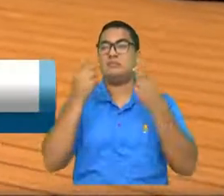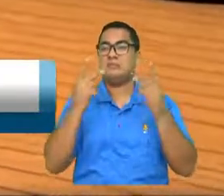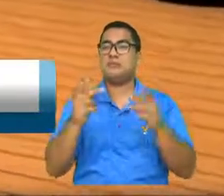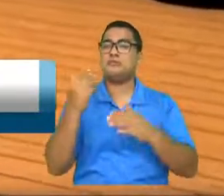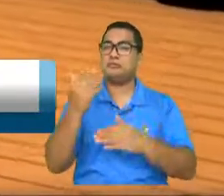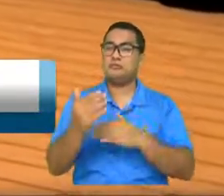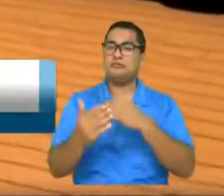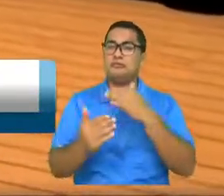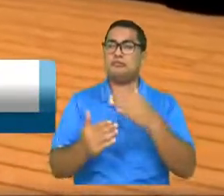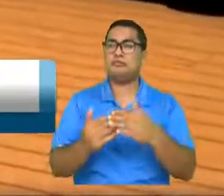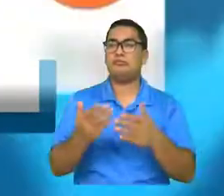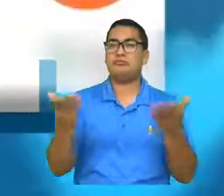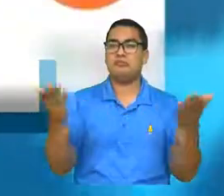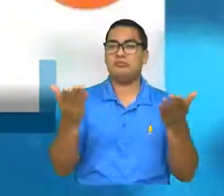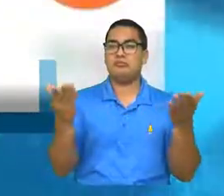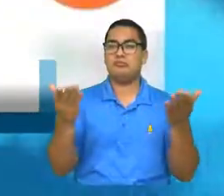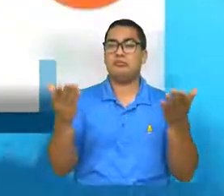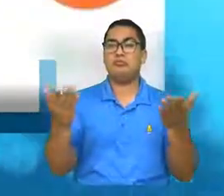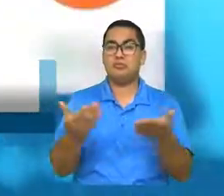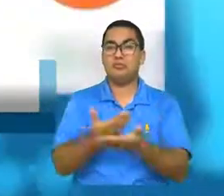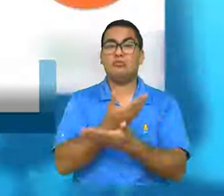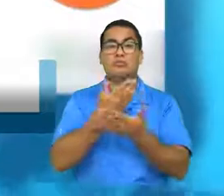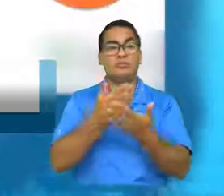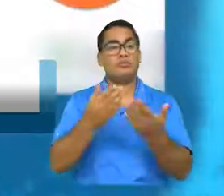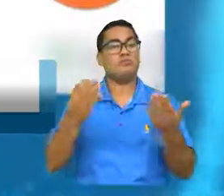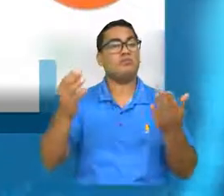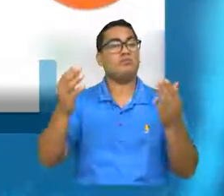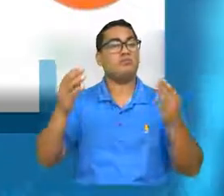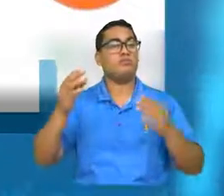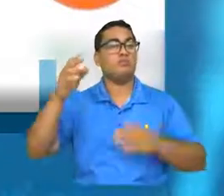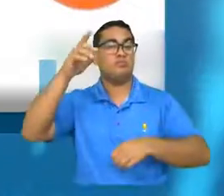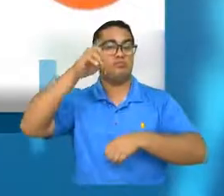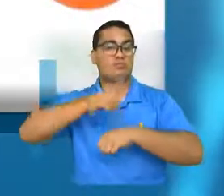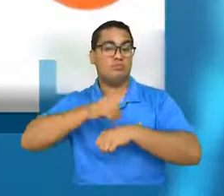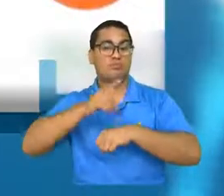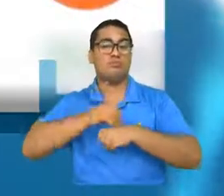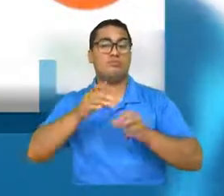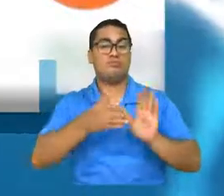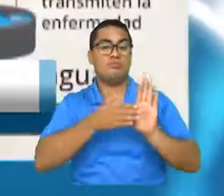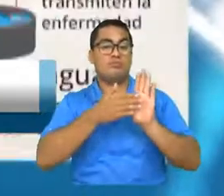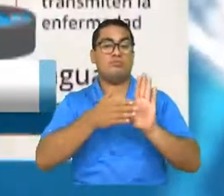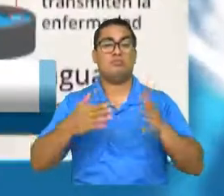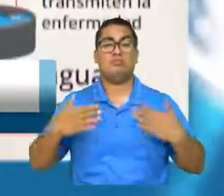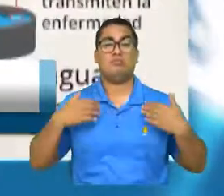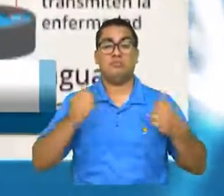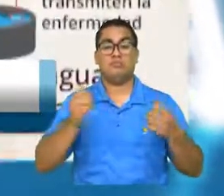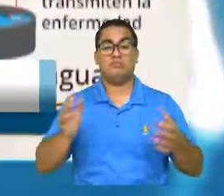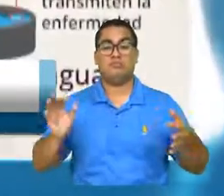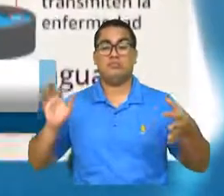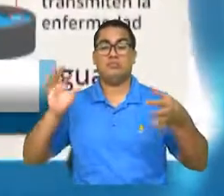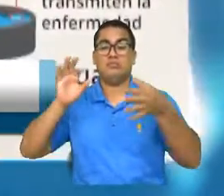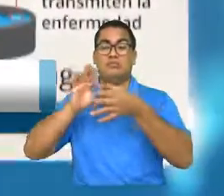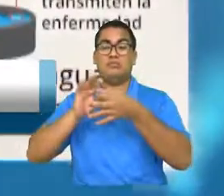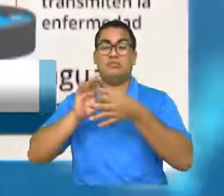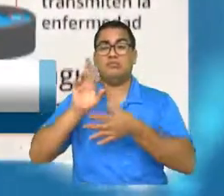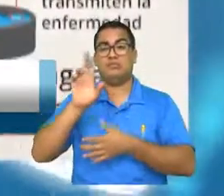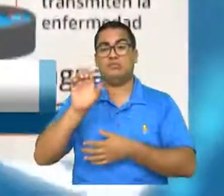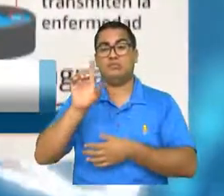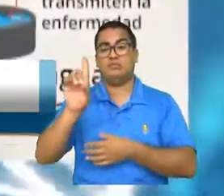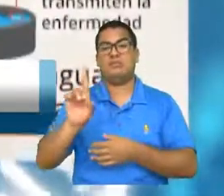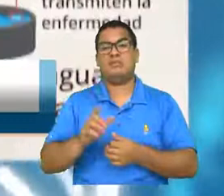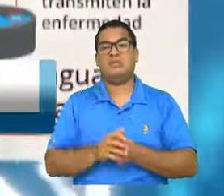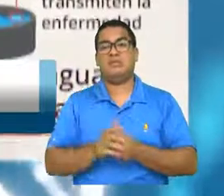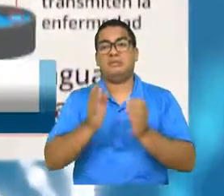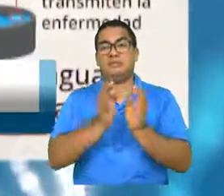de los paradigmas que tenemos con la medicina, ahora nuestro modelo de salud, ellos son parte integrante de nuestra red.